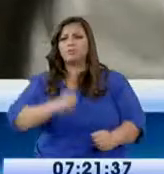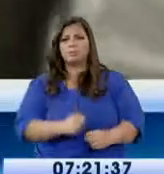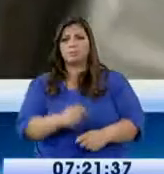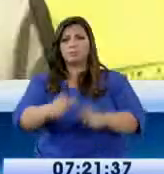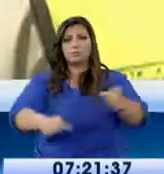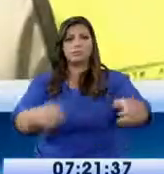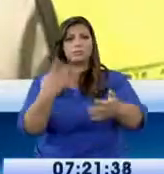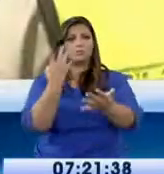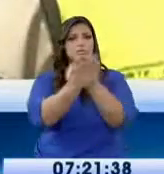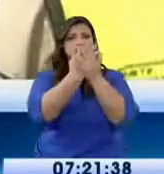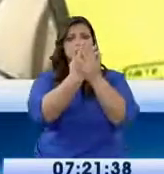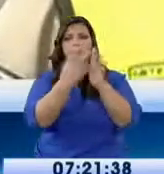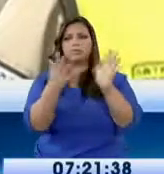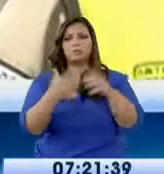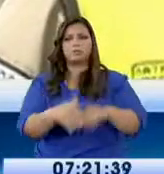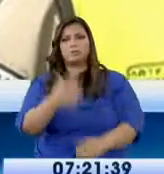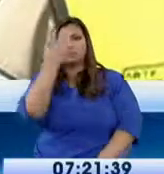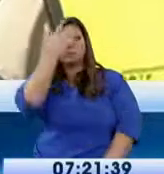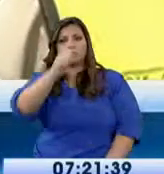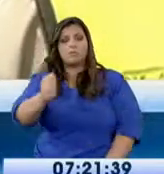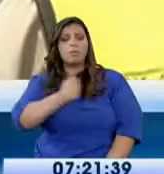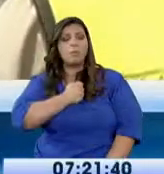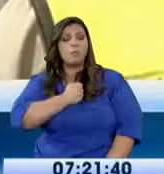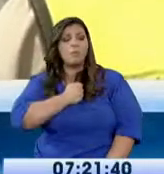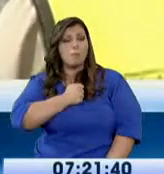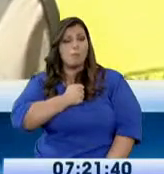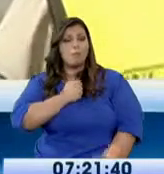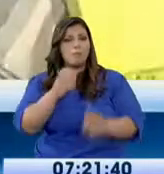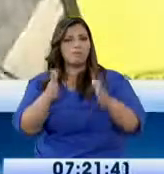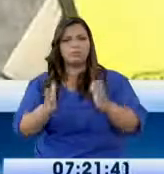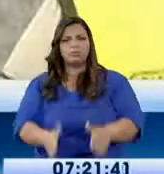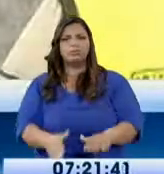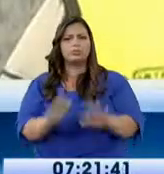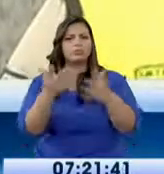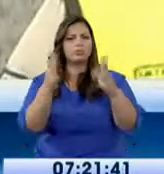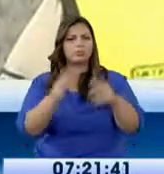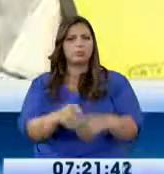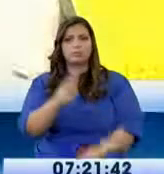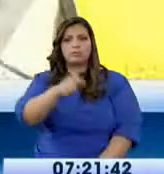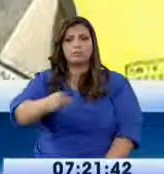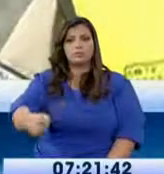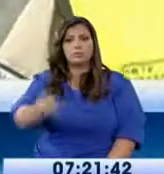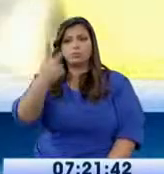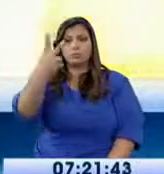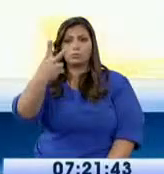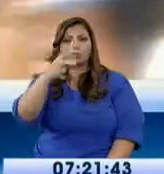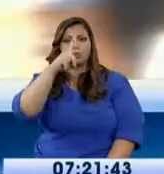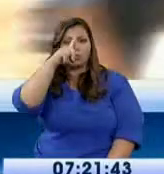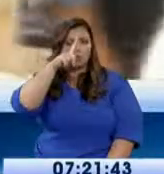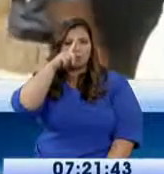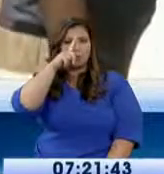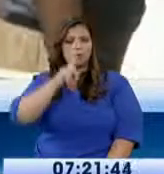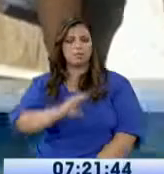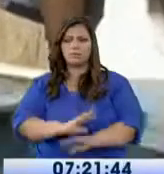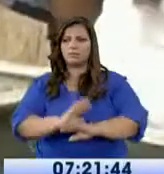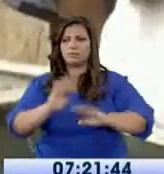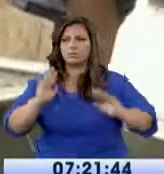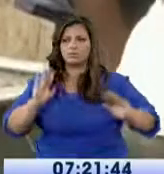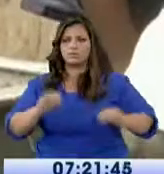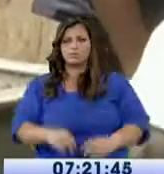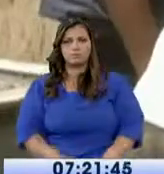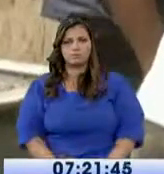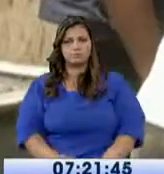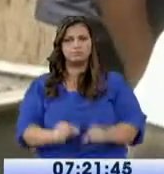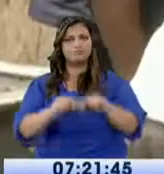detenidos. El dueño no se encontraba en el lugar, solo estaban los dos personas que estaban trabajando en el lugar. Agrocalidad pide a